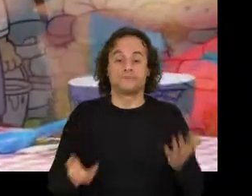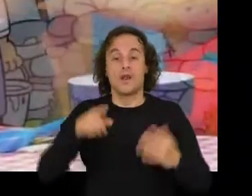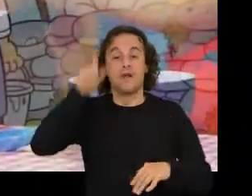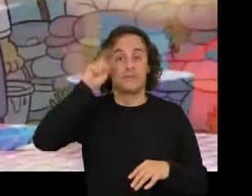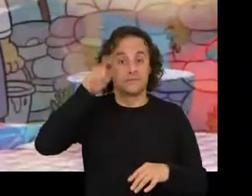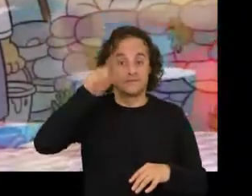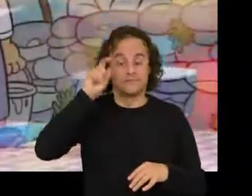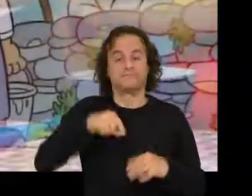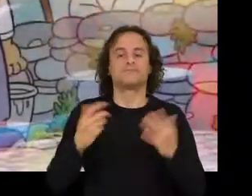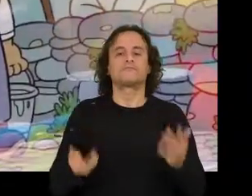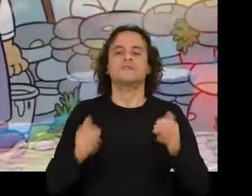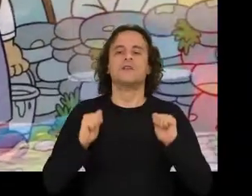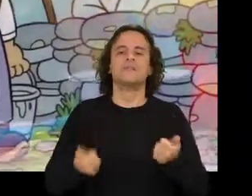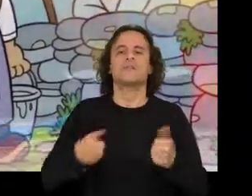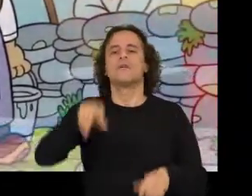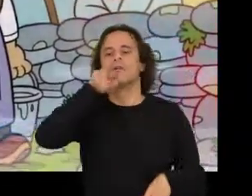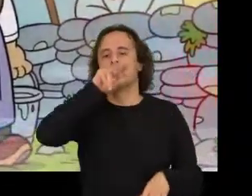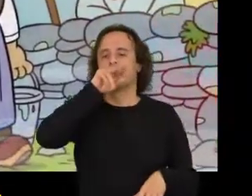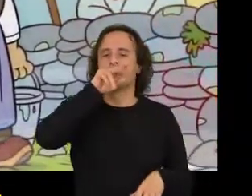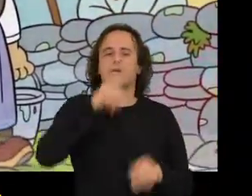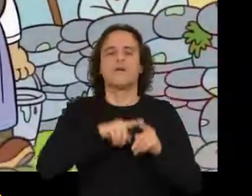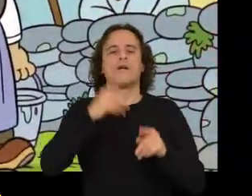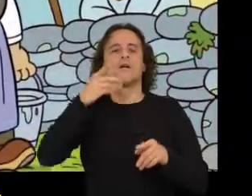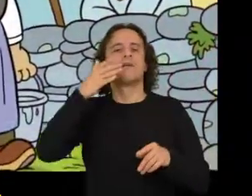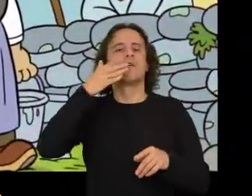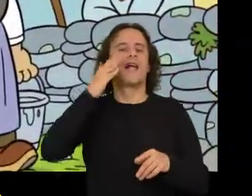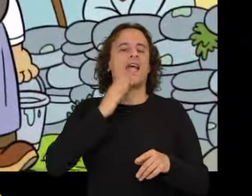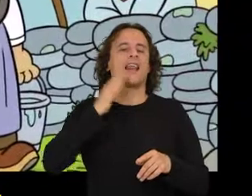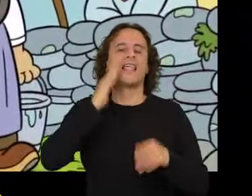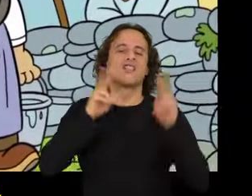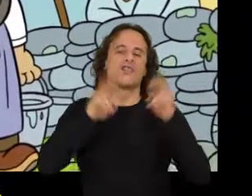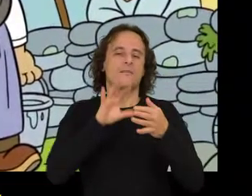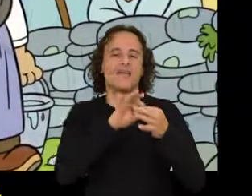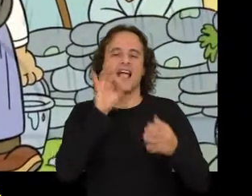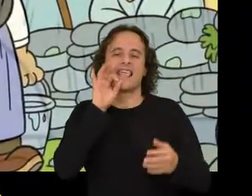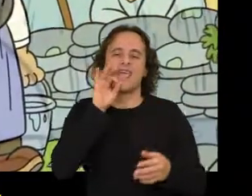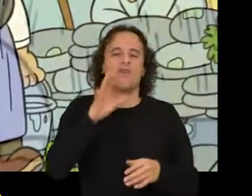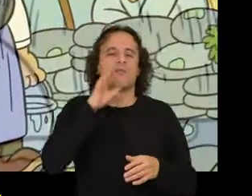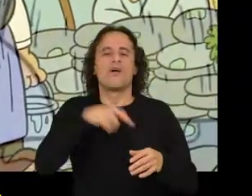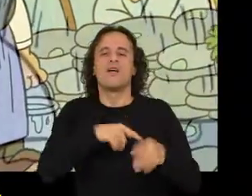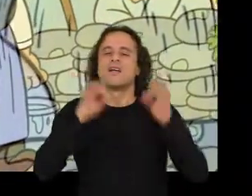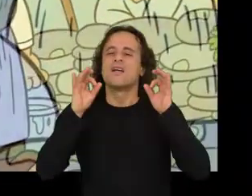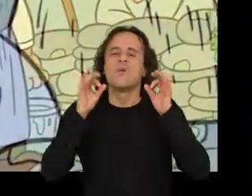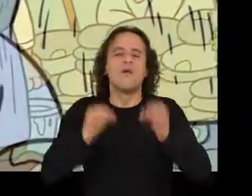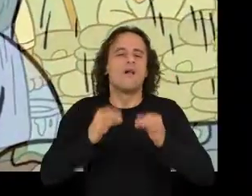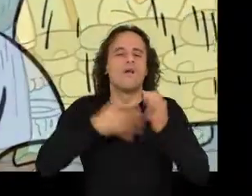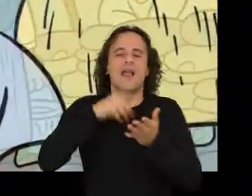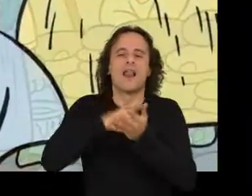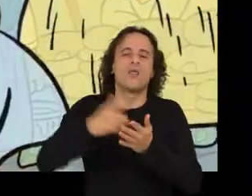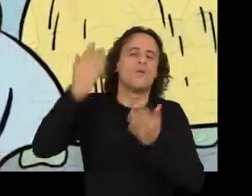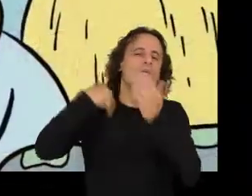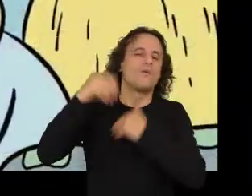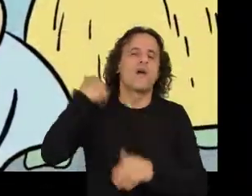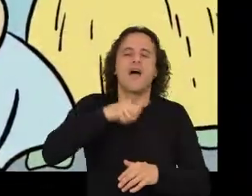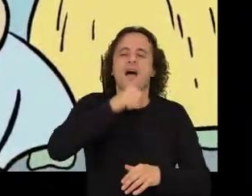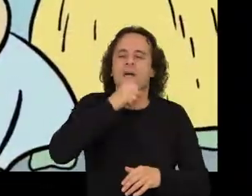mestre falou con moito cariño o galego porque era a lingua na que falaran os nosos tatarabós, os nosos